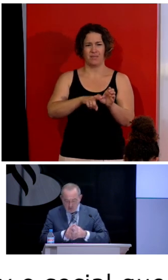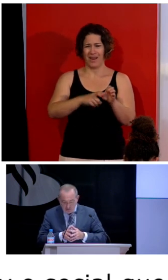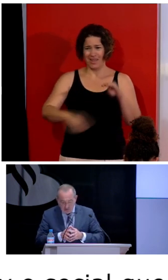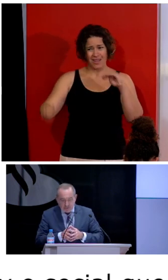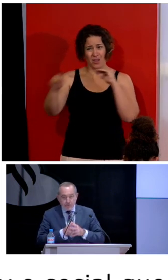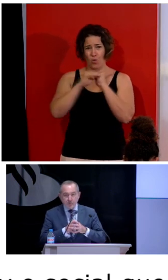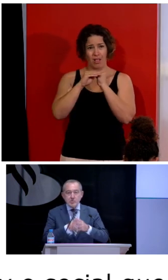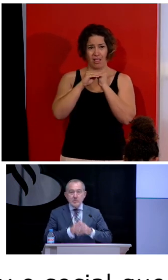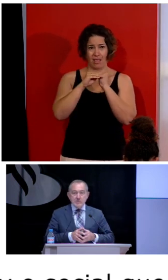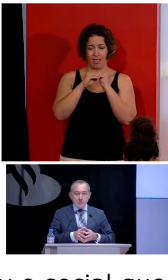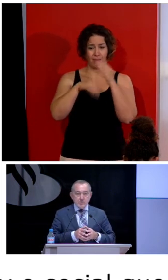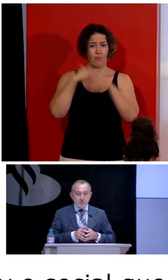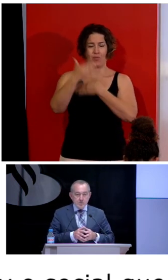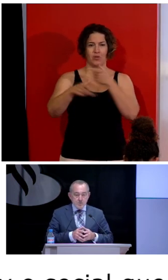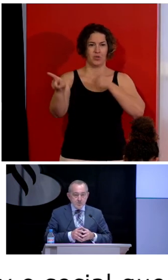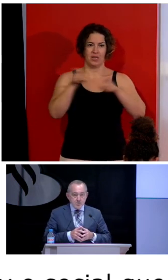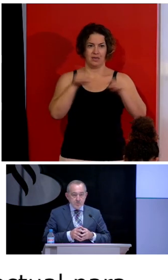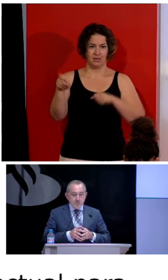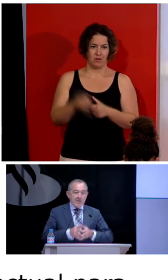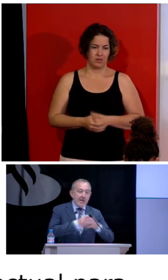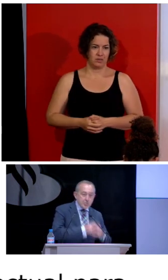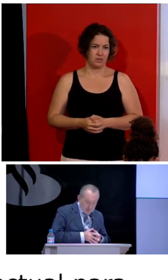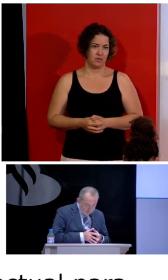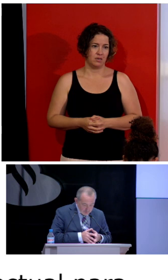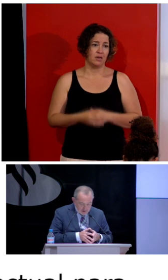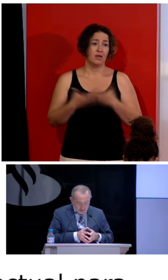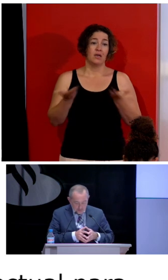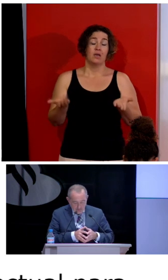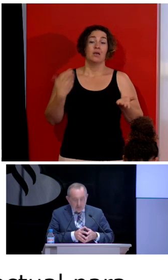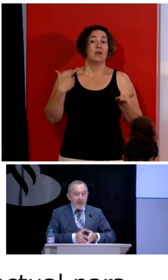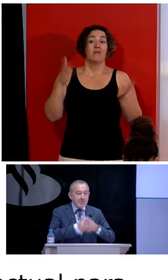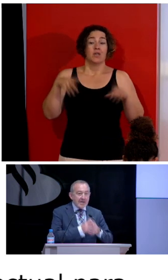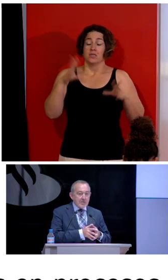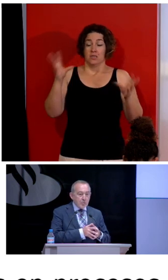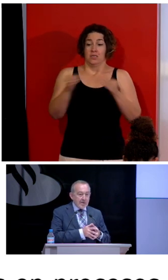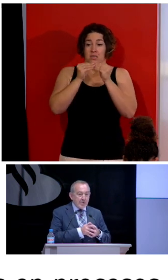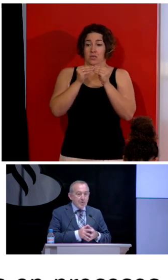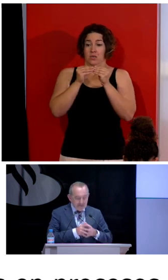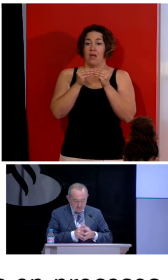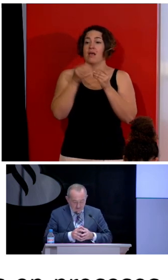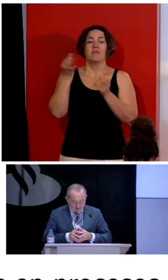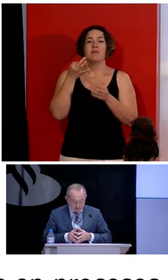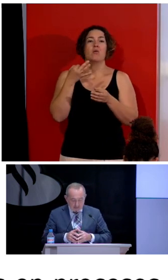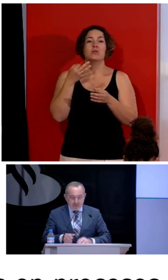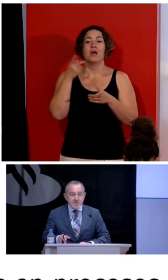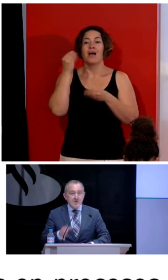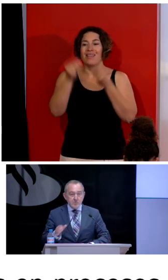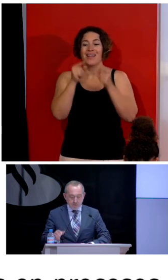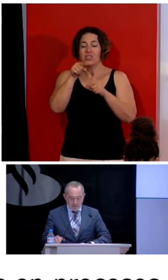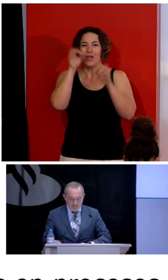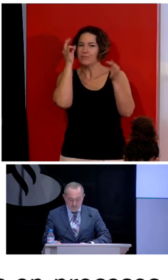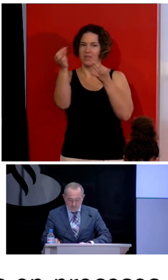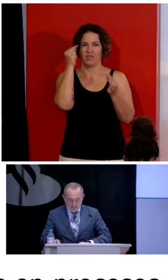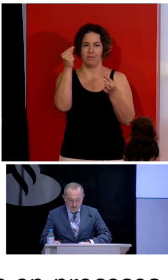igualdad de condiciones en procesos selectivos. Y llegamos a una conclusión, que había que actuar y abordar específicamente dicha